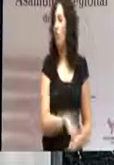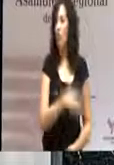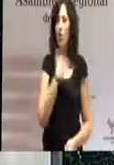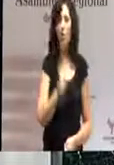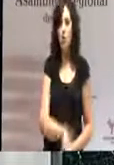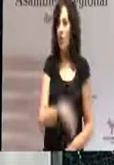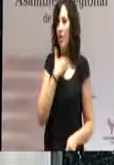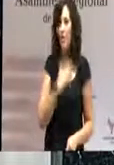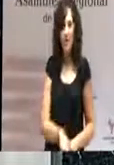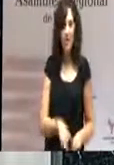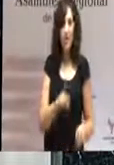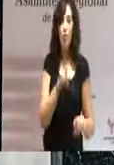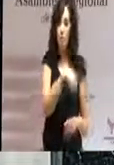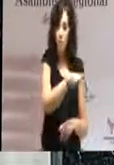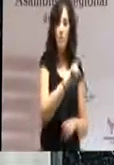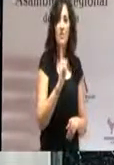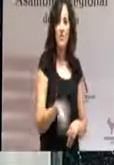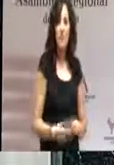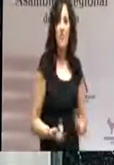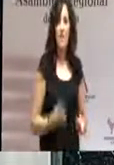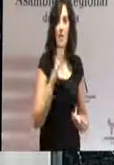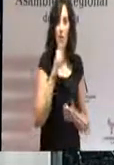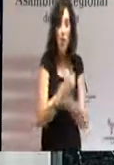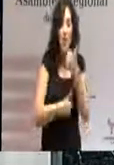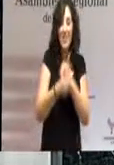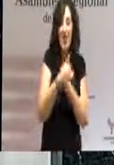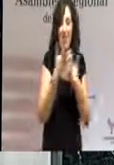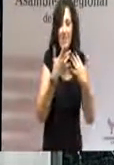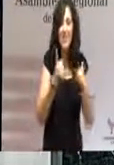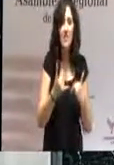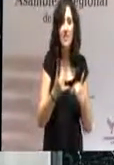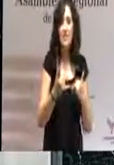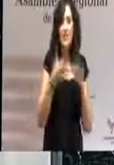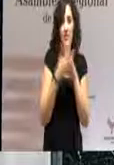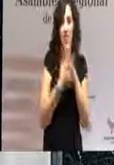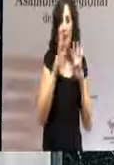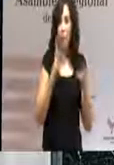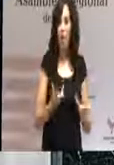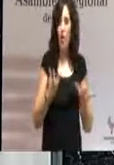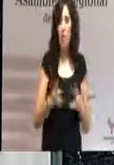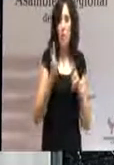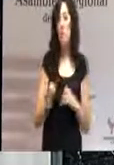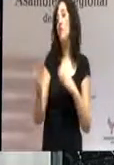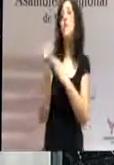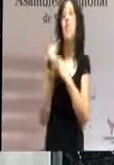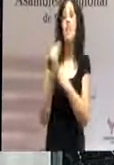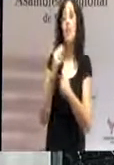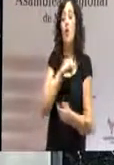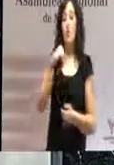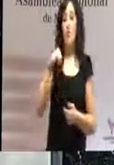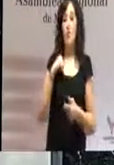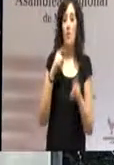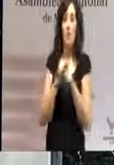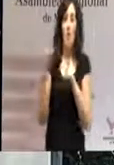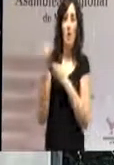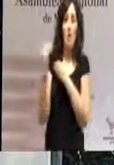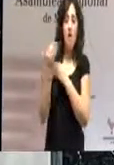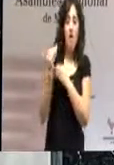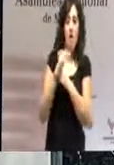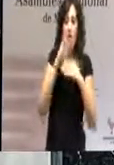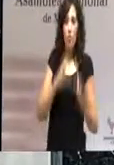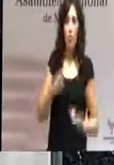siguen sin hacer lo más prioritario, actualizar nuestra financiación autonómica. Y no lo hacen